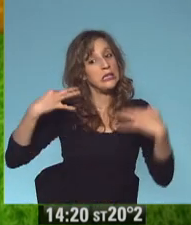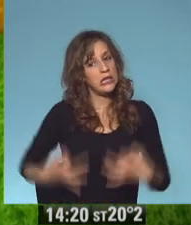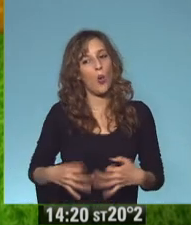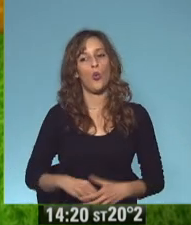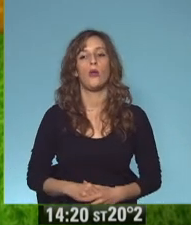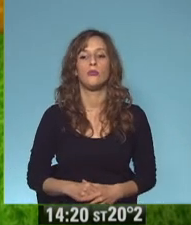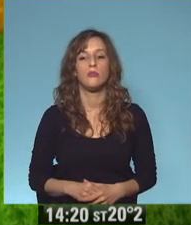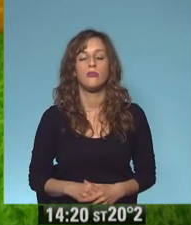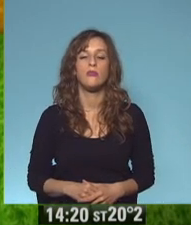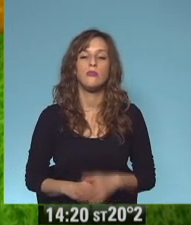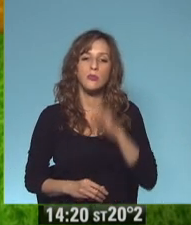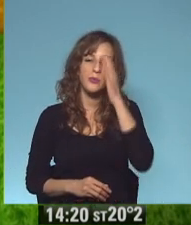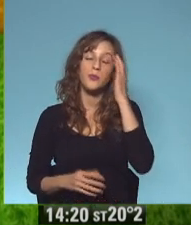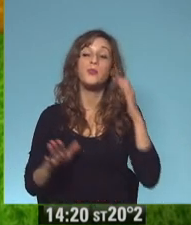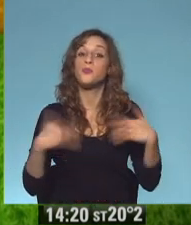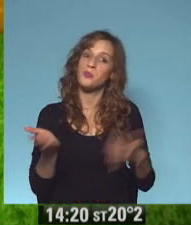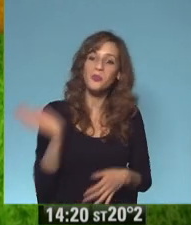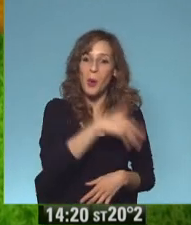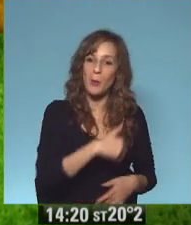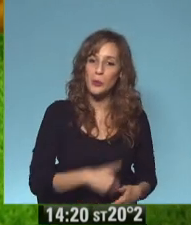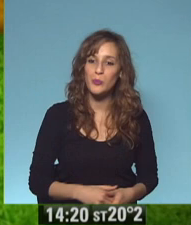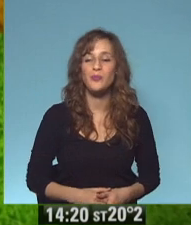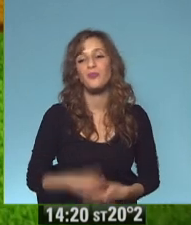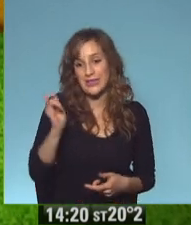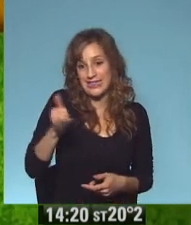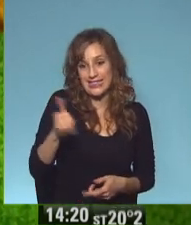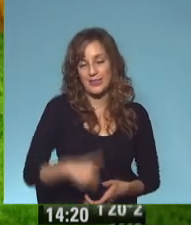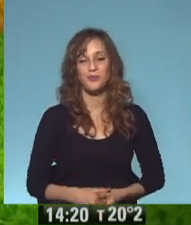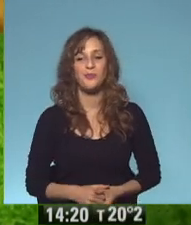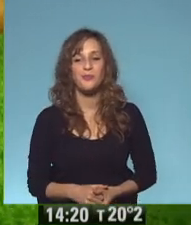Segurísimos. ¡Entonces entramos! ¡Sí!